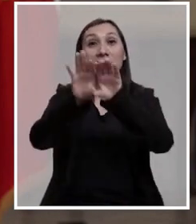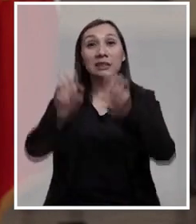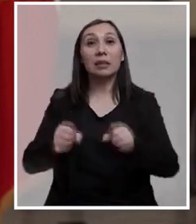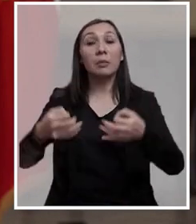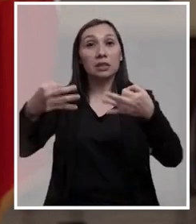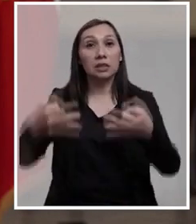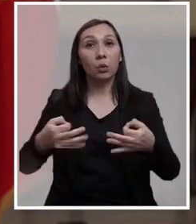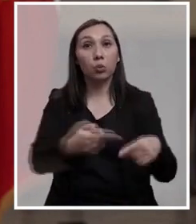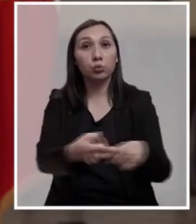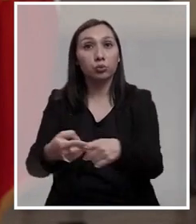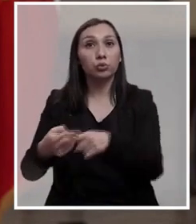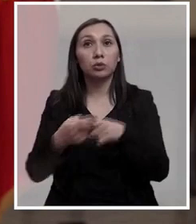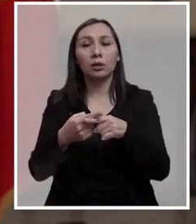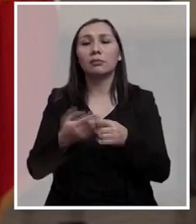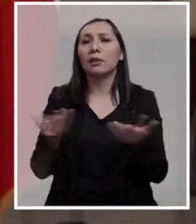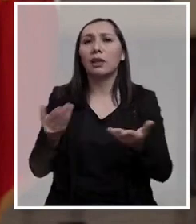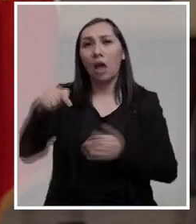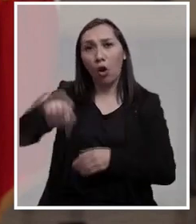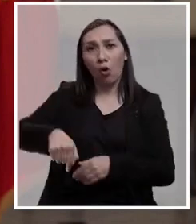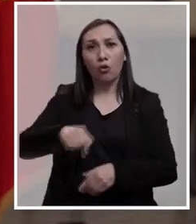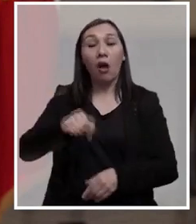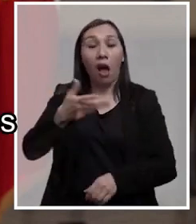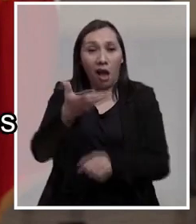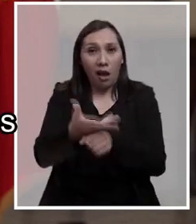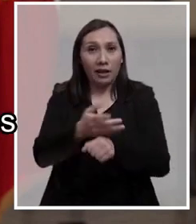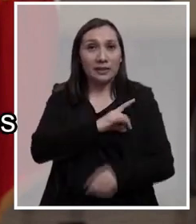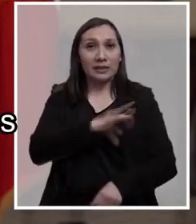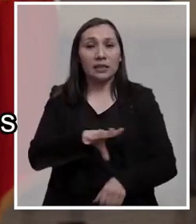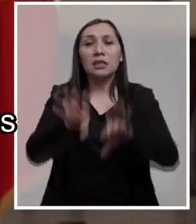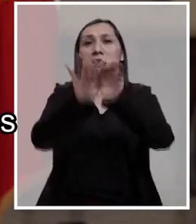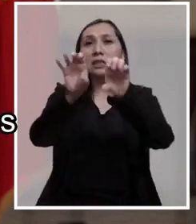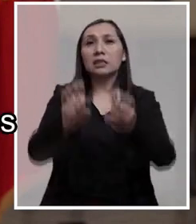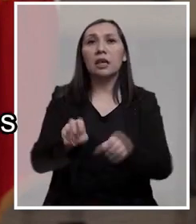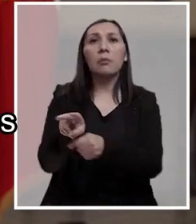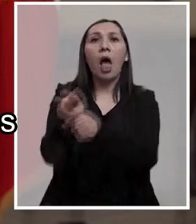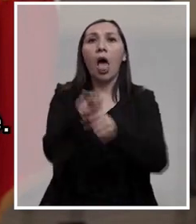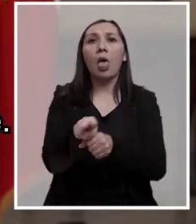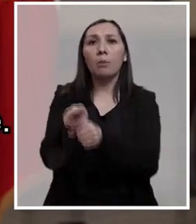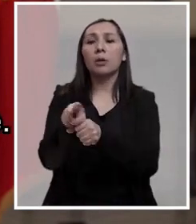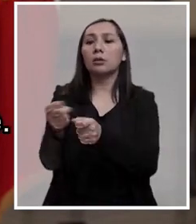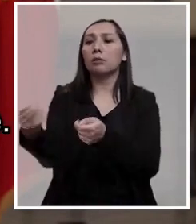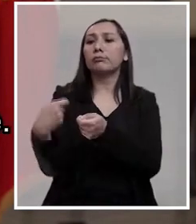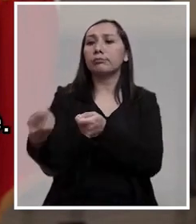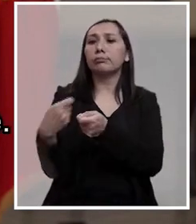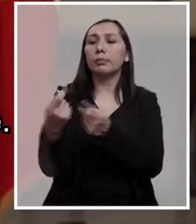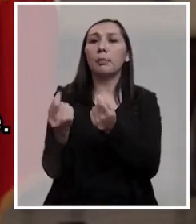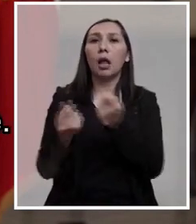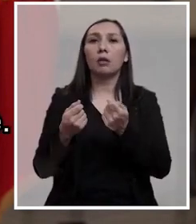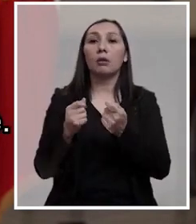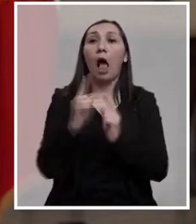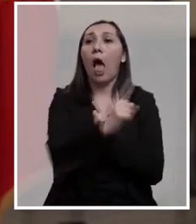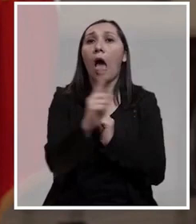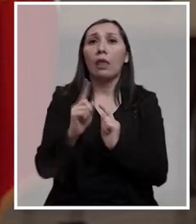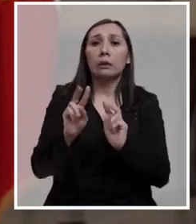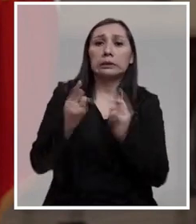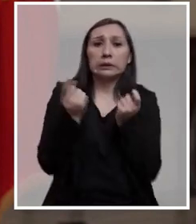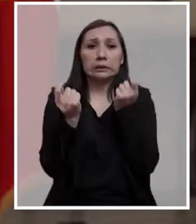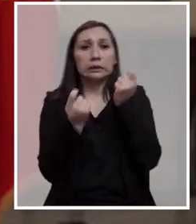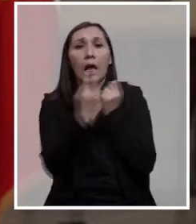un sistema de seguridad social lo que tenemos hoy día en Chile es un sistema que administra tus ahorros y donde cada uno se salva como